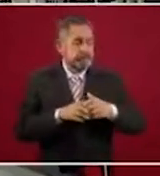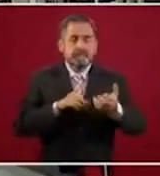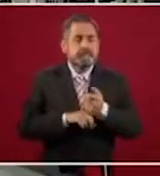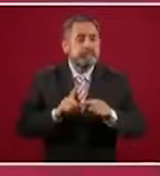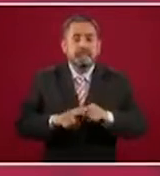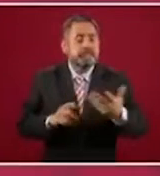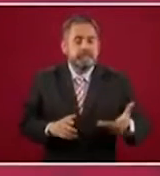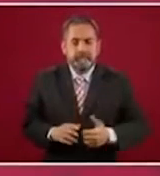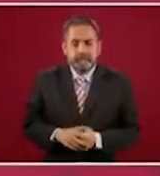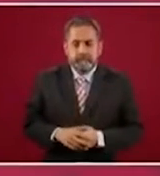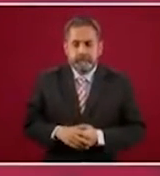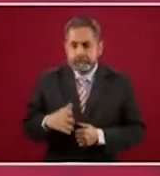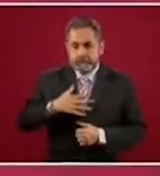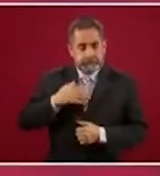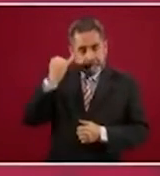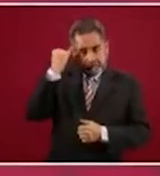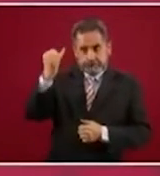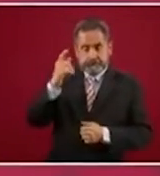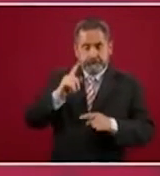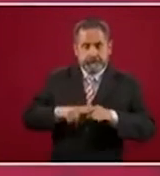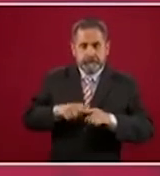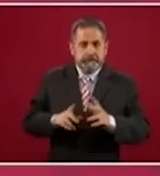En realidad, la idea que tenemos es